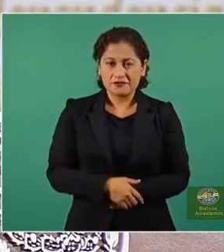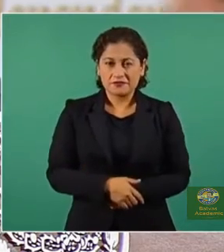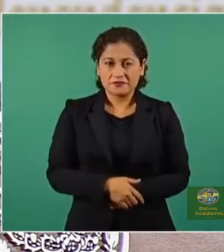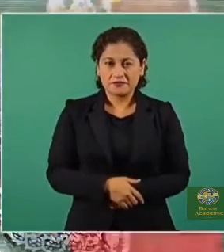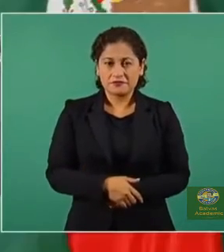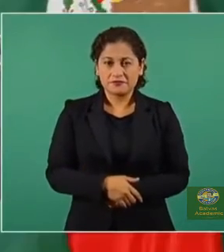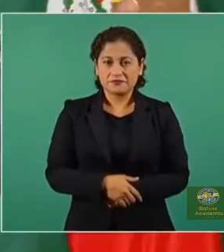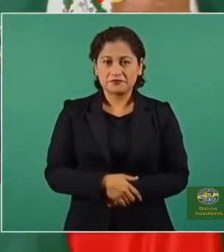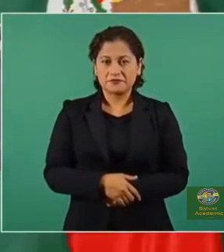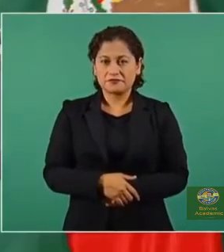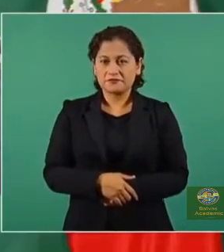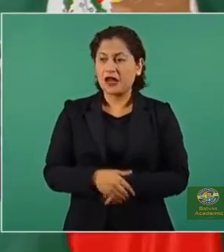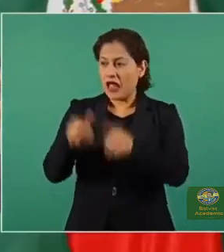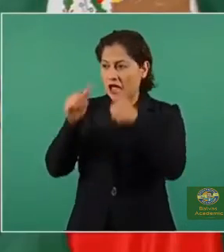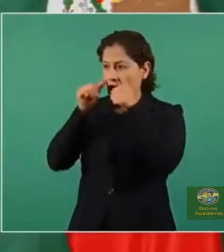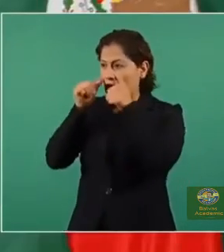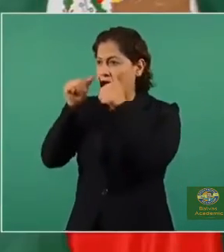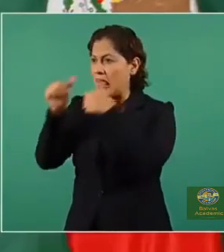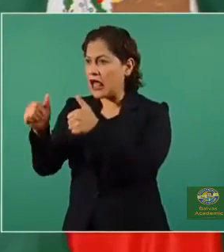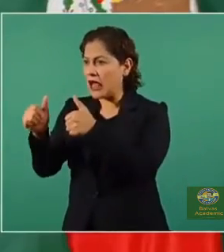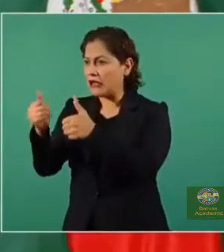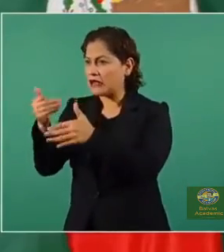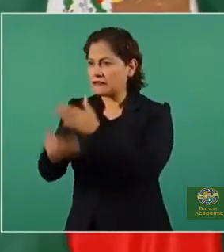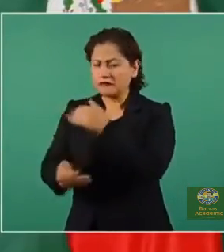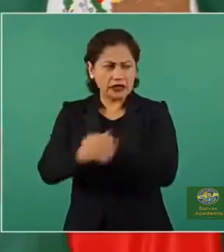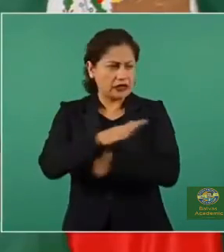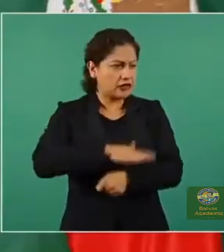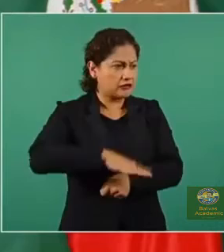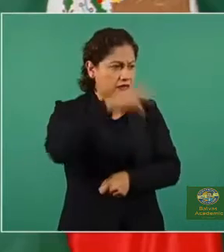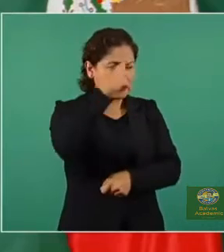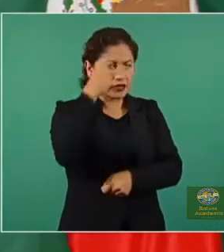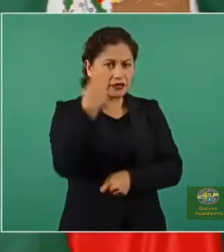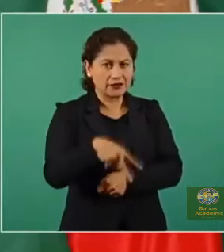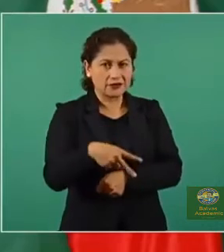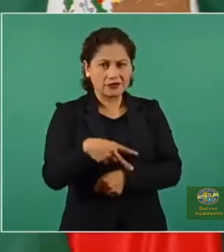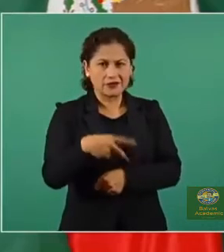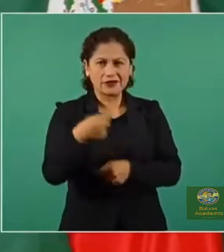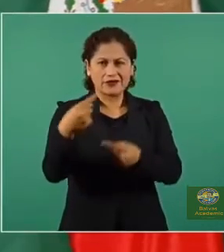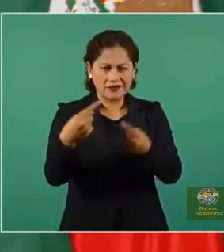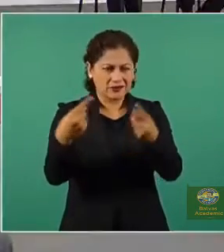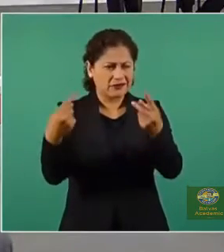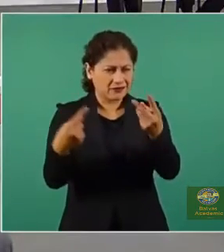y no estamos atendiendo a los pobres de México, por lo que sea.